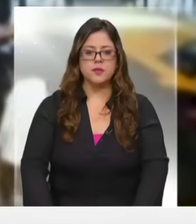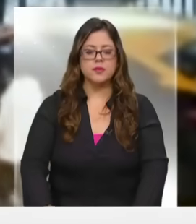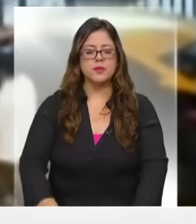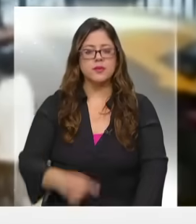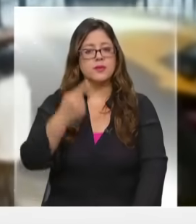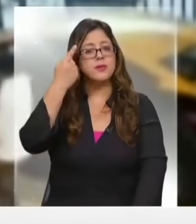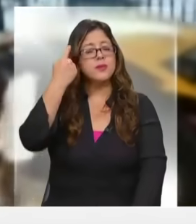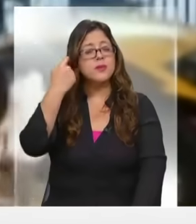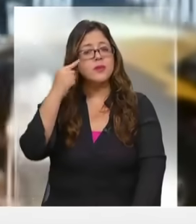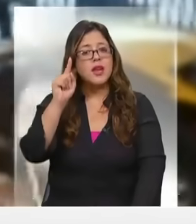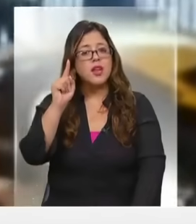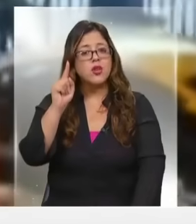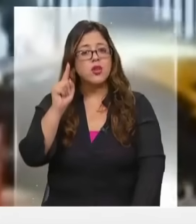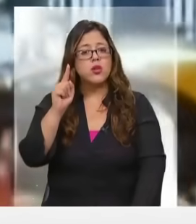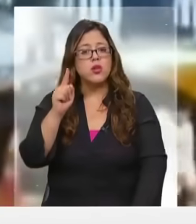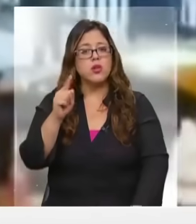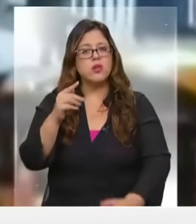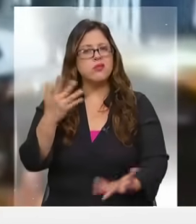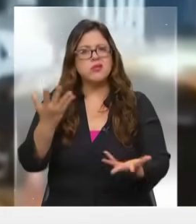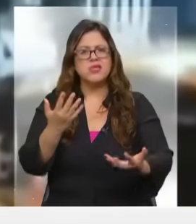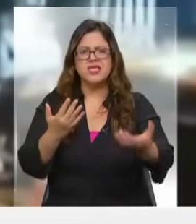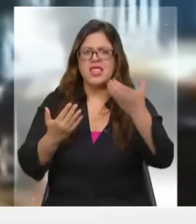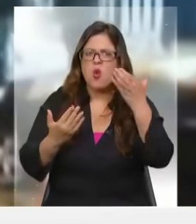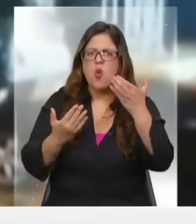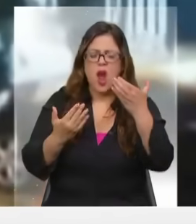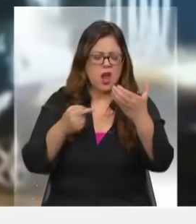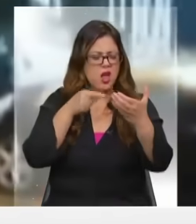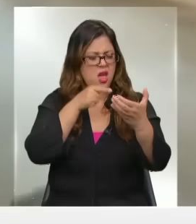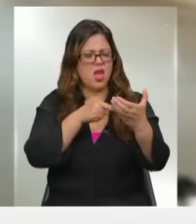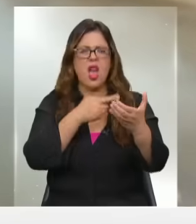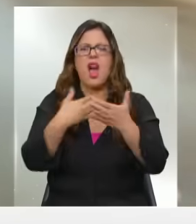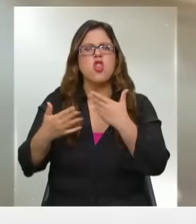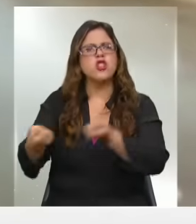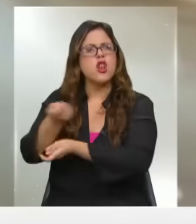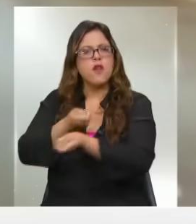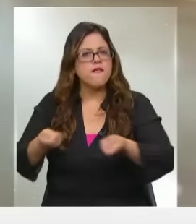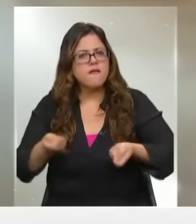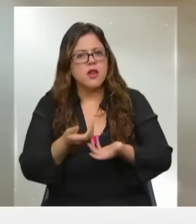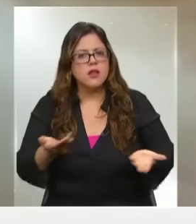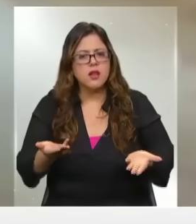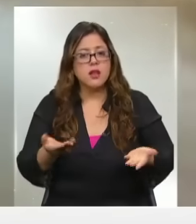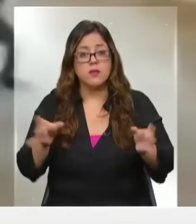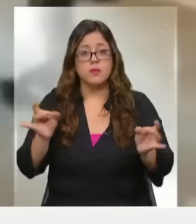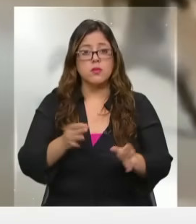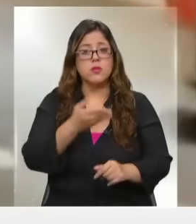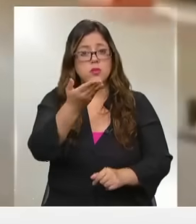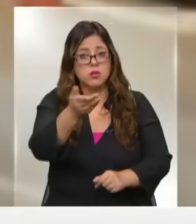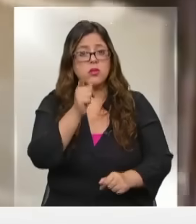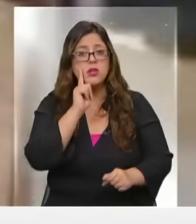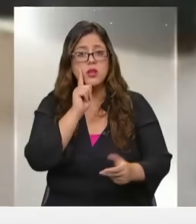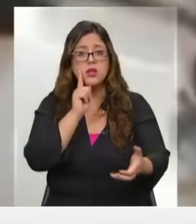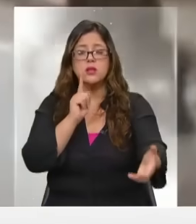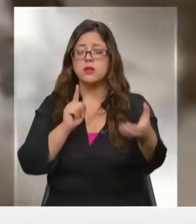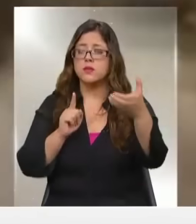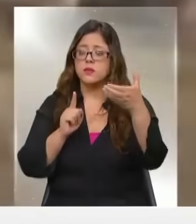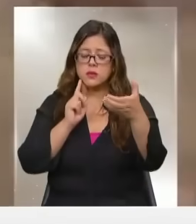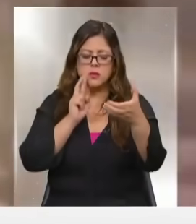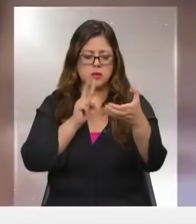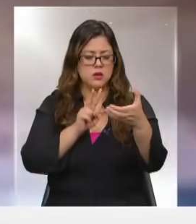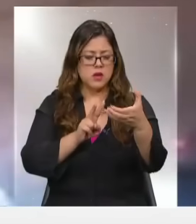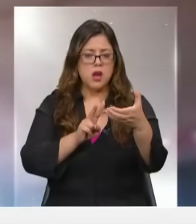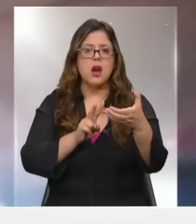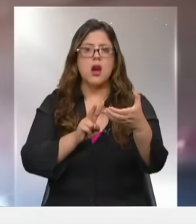Pero, ¿a dónde van a parar estos y otros celulares? ¿Dónde los reducen? ¿Es posible que usted tenga en sus manos un equipo que ha